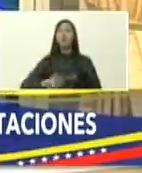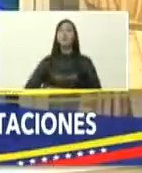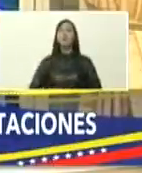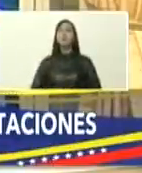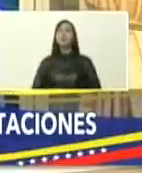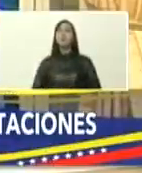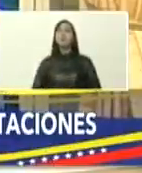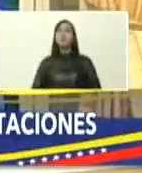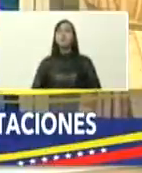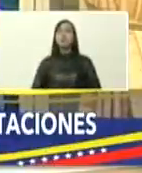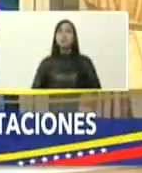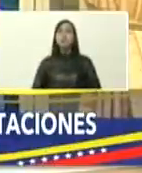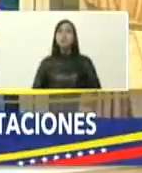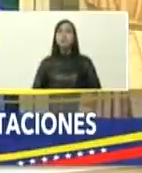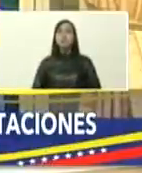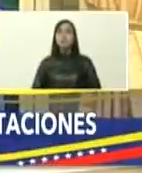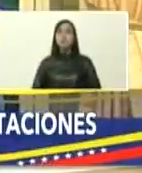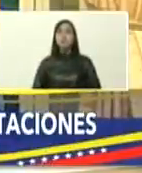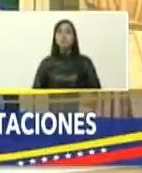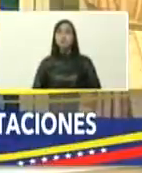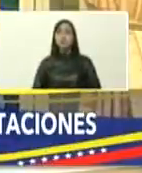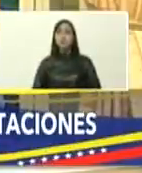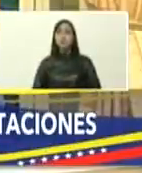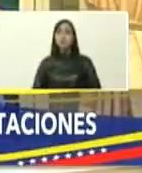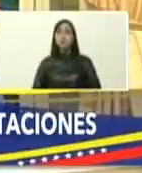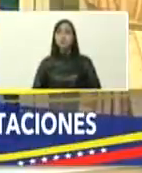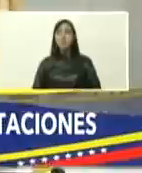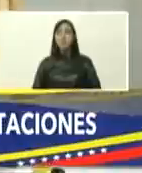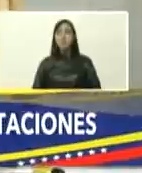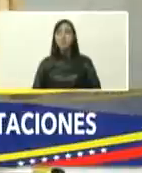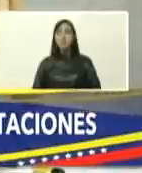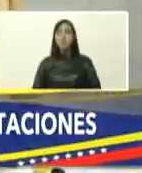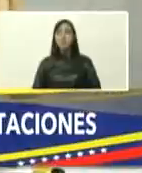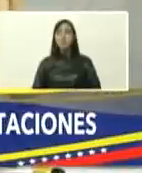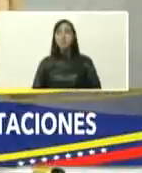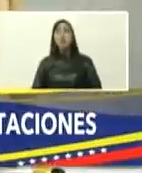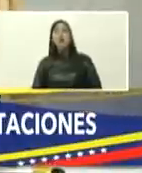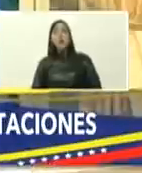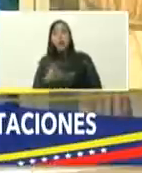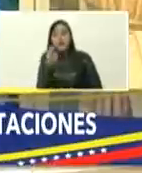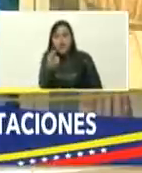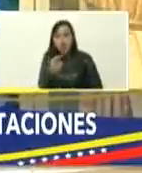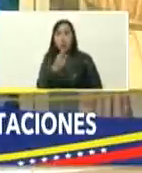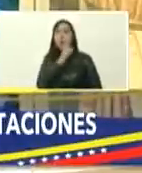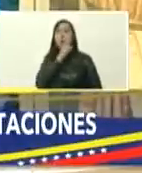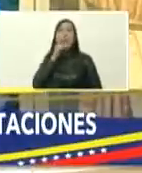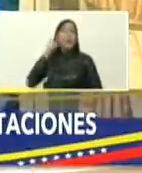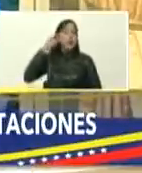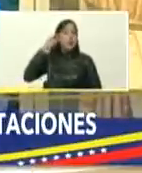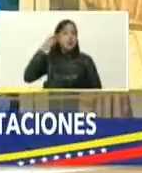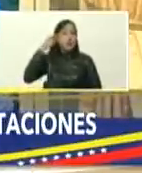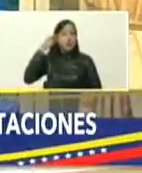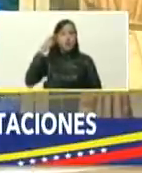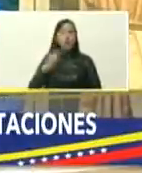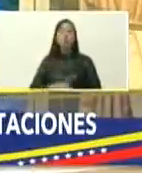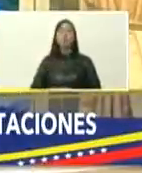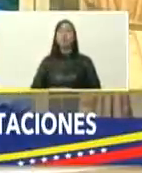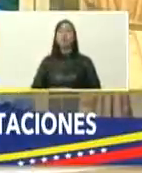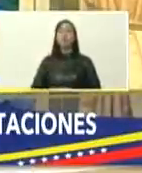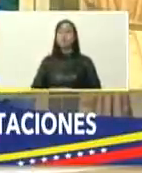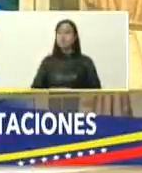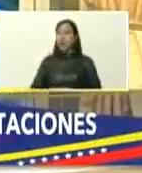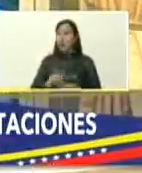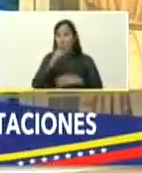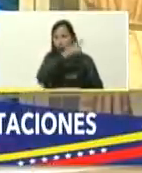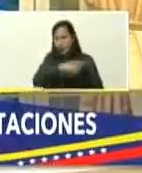El frijol chino, Castro Soteldo. El frijol chino, el saborcito. Bueno, los chinos hacen unos